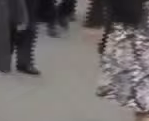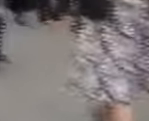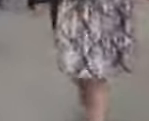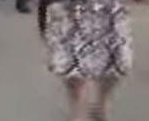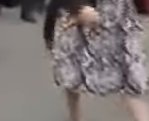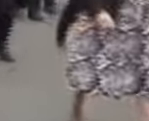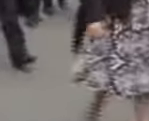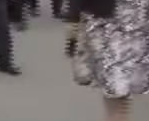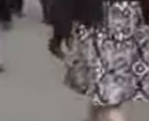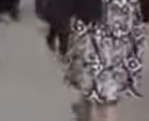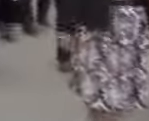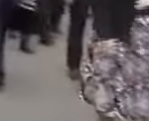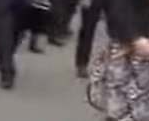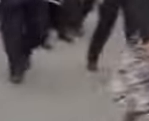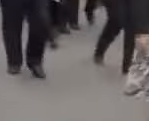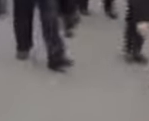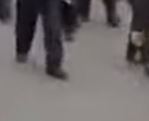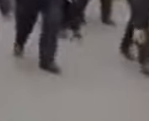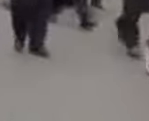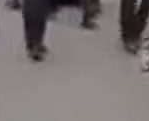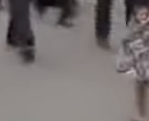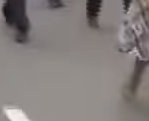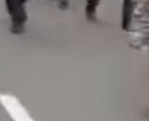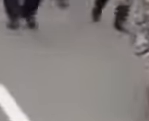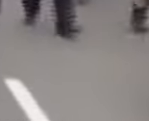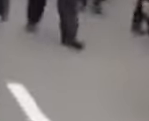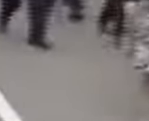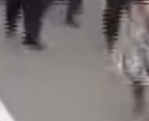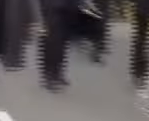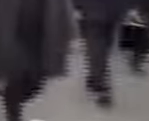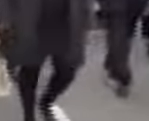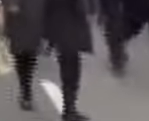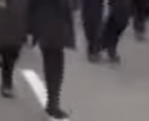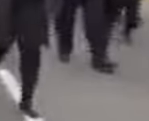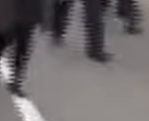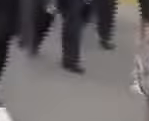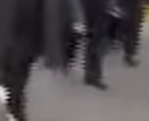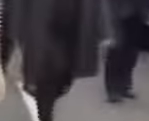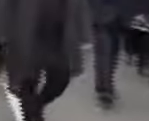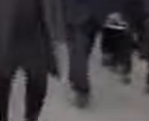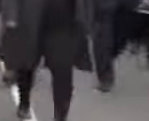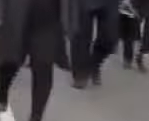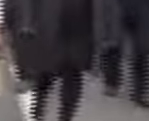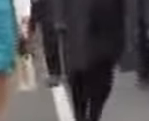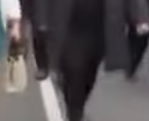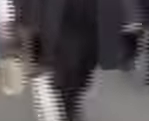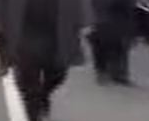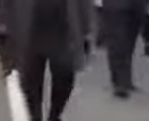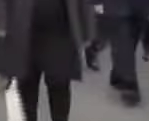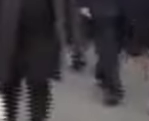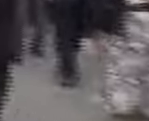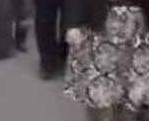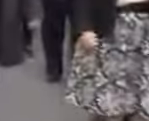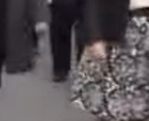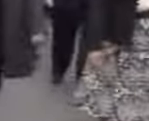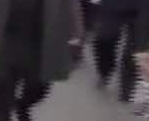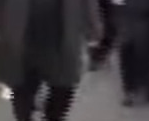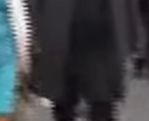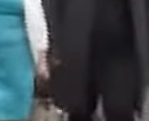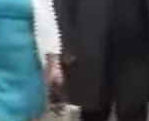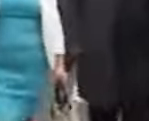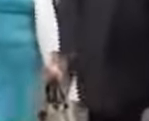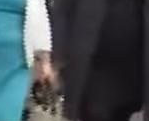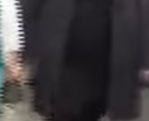las reacciones. Los parlamentarios, ya hubo más temprano junta de portavoces para definir los tiempos,